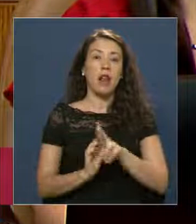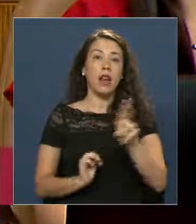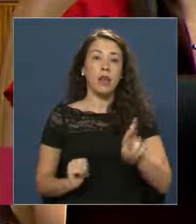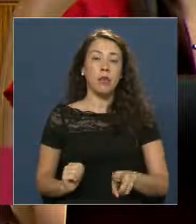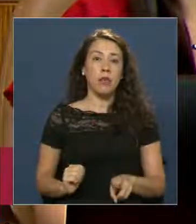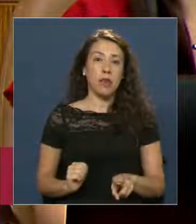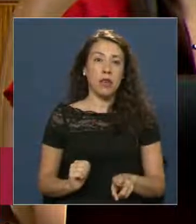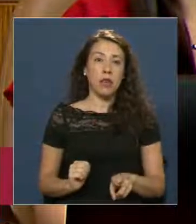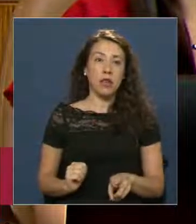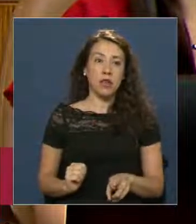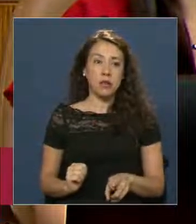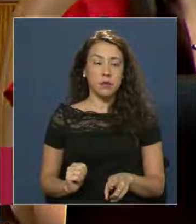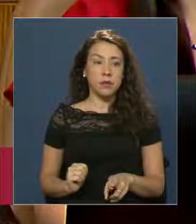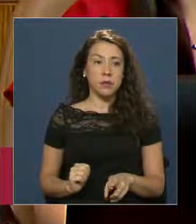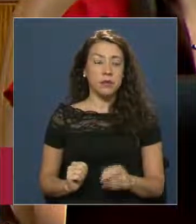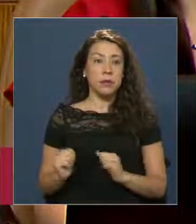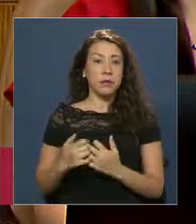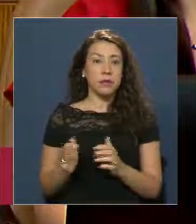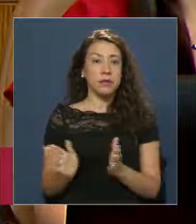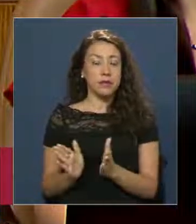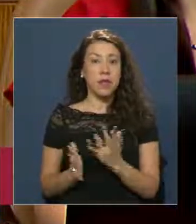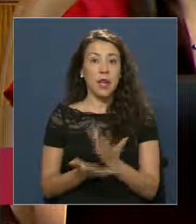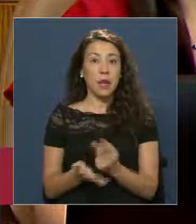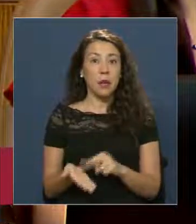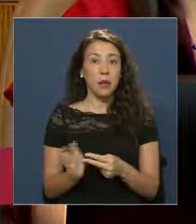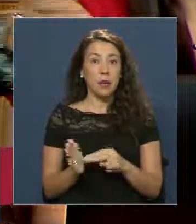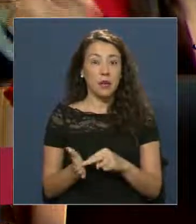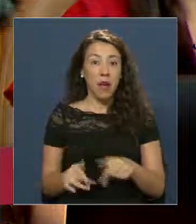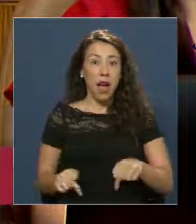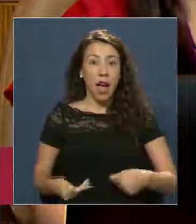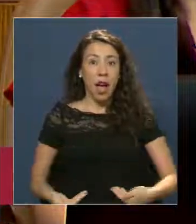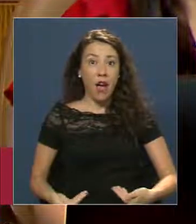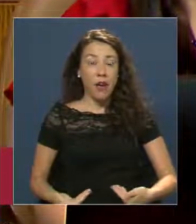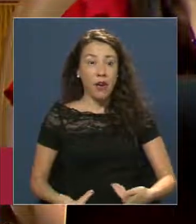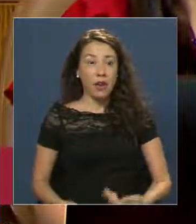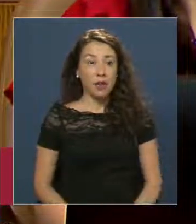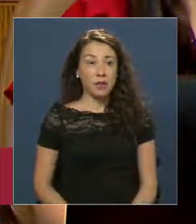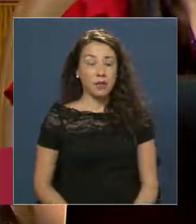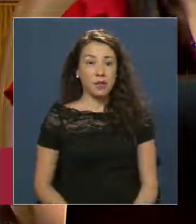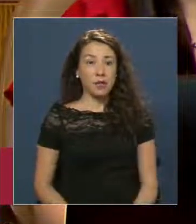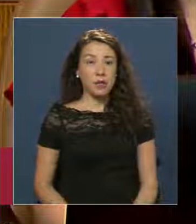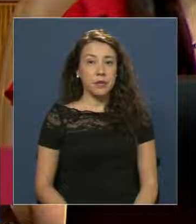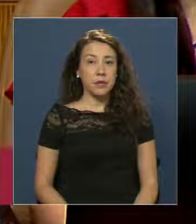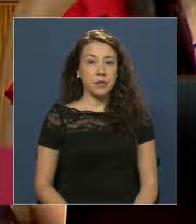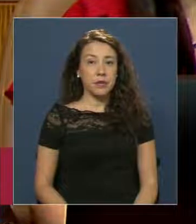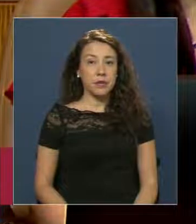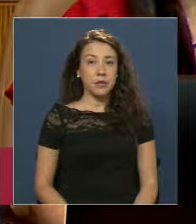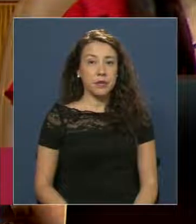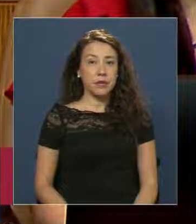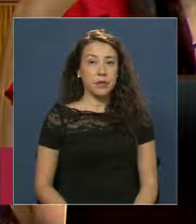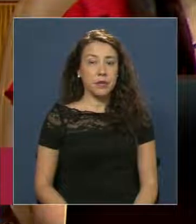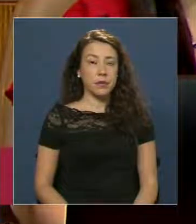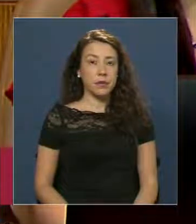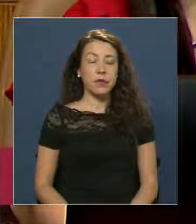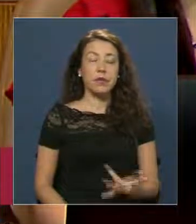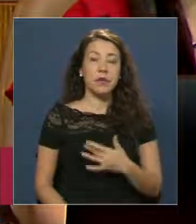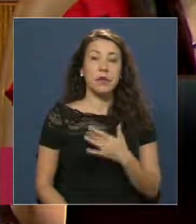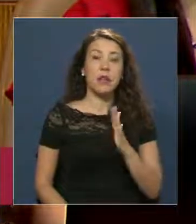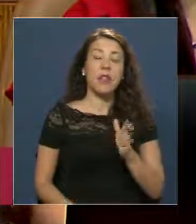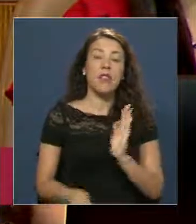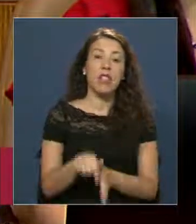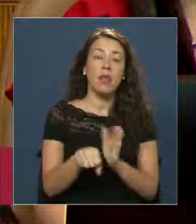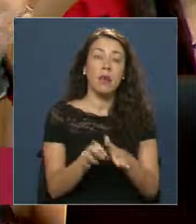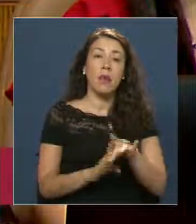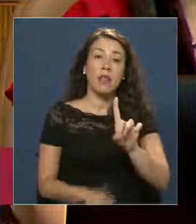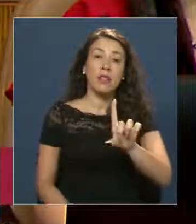y aquellas pymes que tienen problemas en estos momentos, que lo tuvieron y tienen, y han tenido lamentablemente que despedir